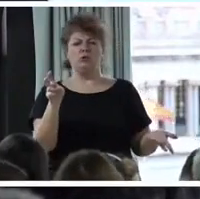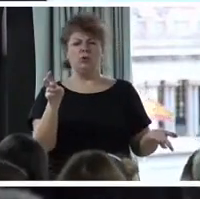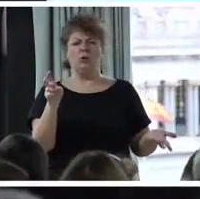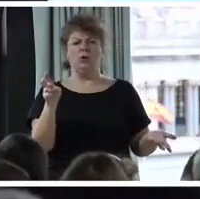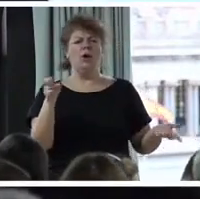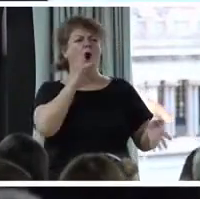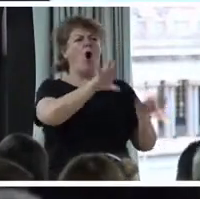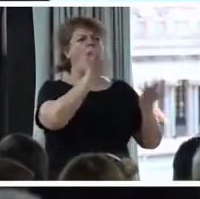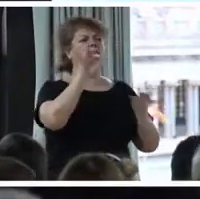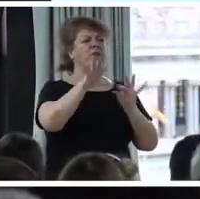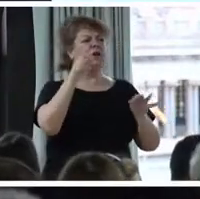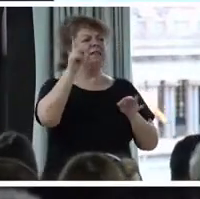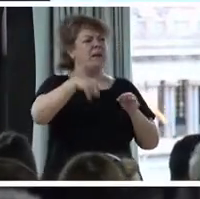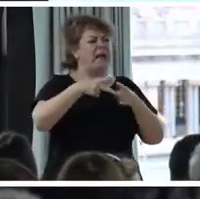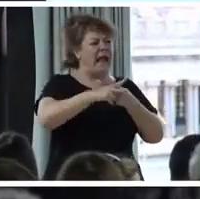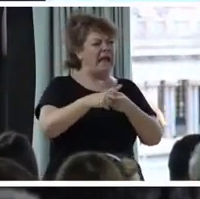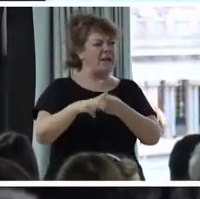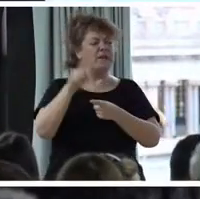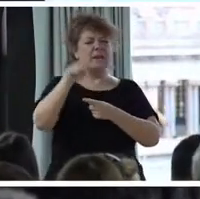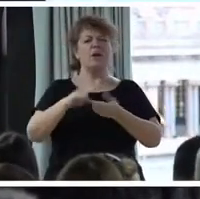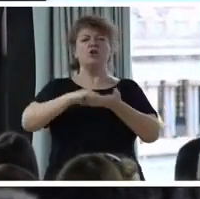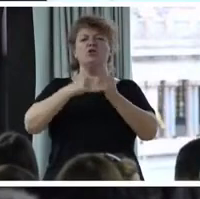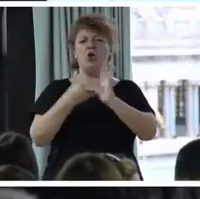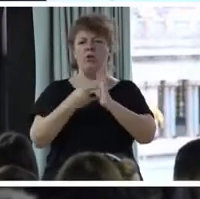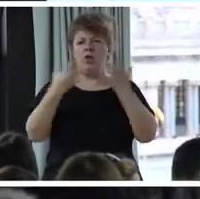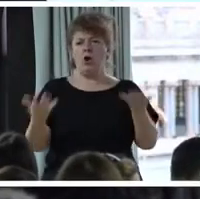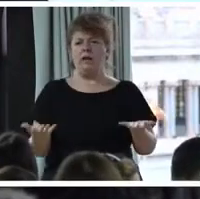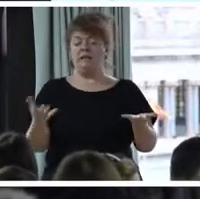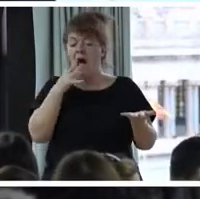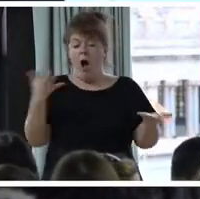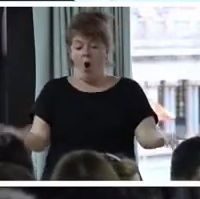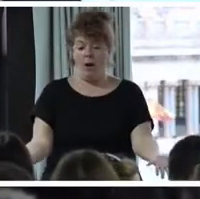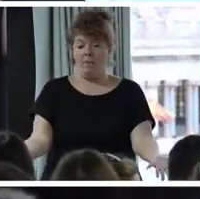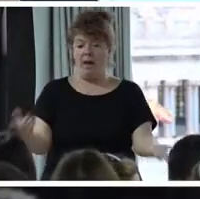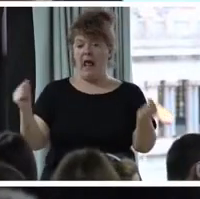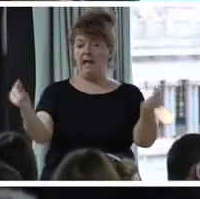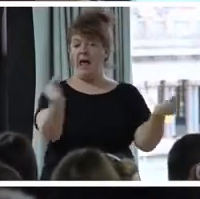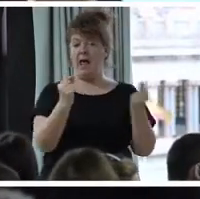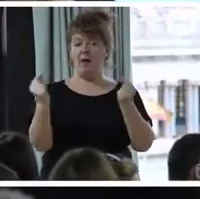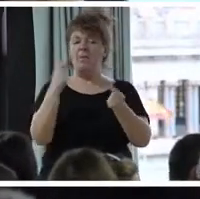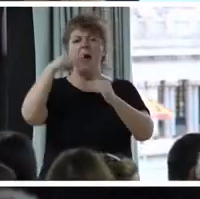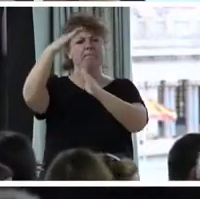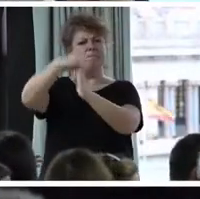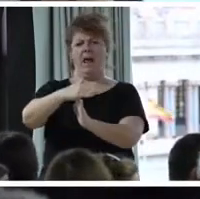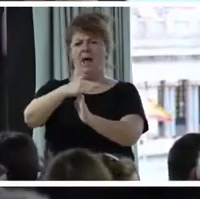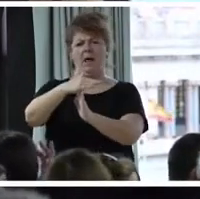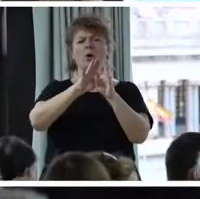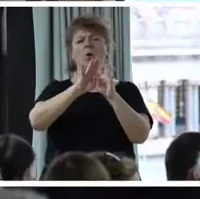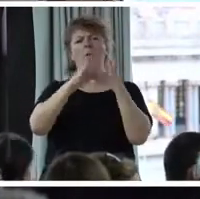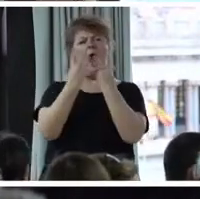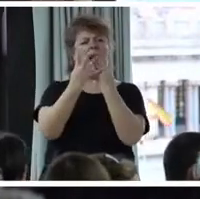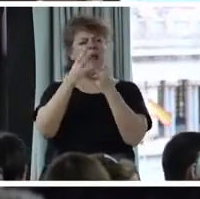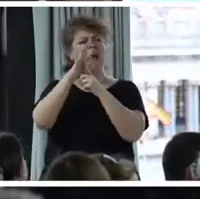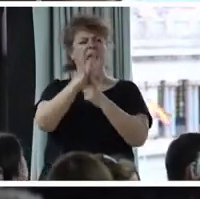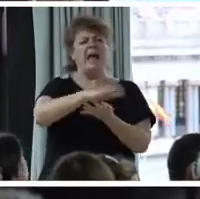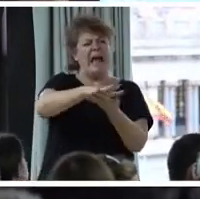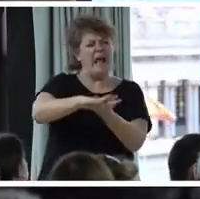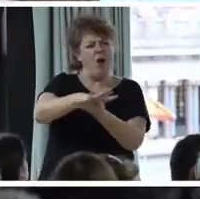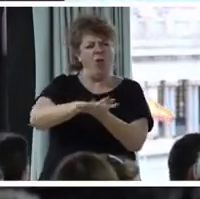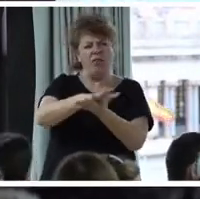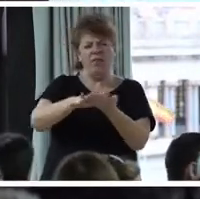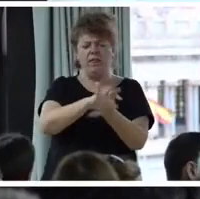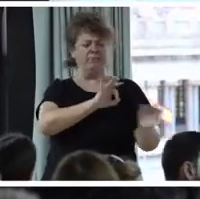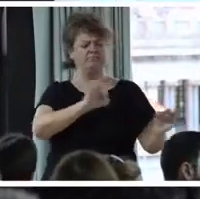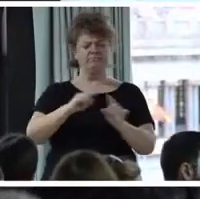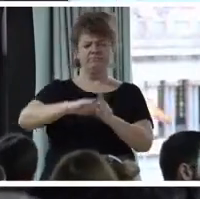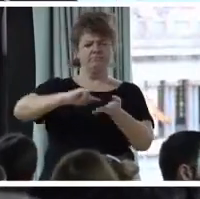de Qué opciones y Qué herramientas y qué soluciones tenemos encima de la mesa por un lado para parar el geno ficado que se está dando